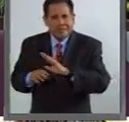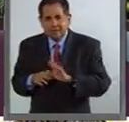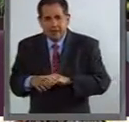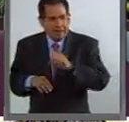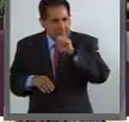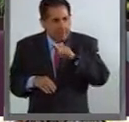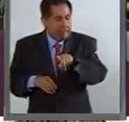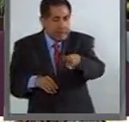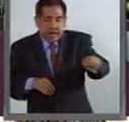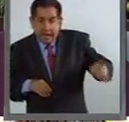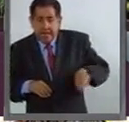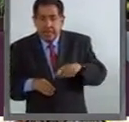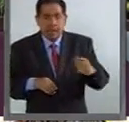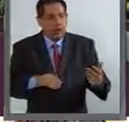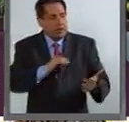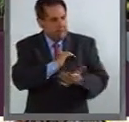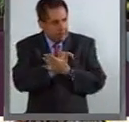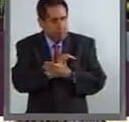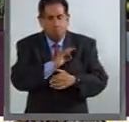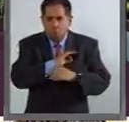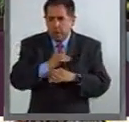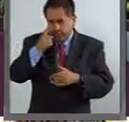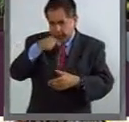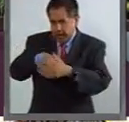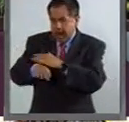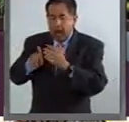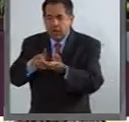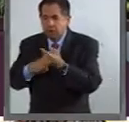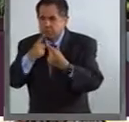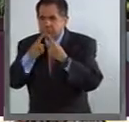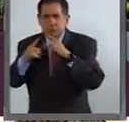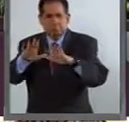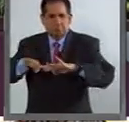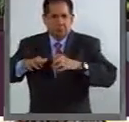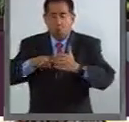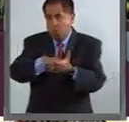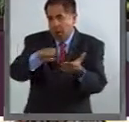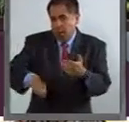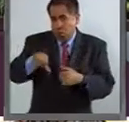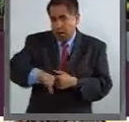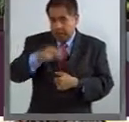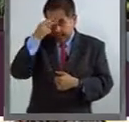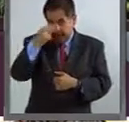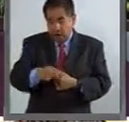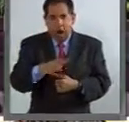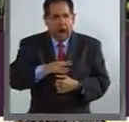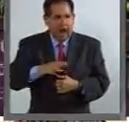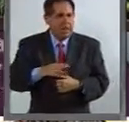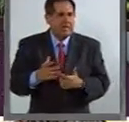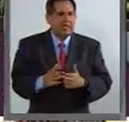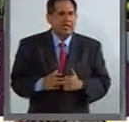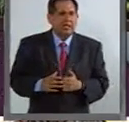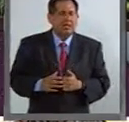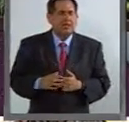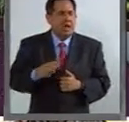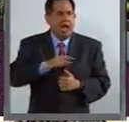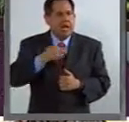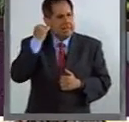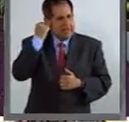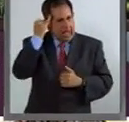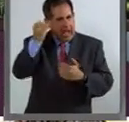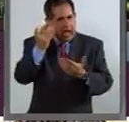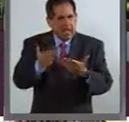de entrada para que los asuntos se discutan en el Parlamento. Por ejemplo, aquí en México existe la